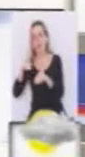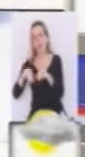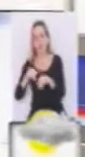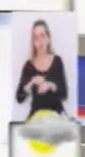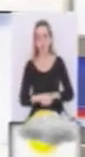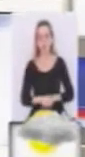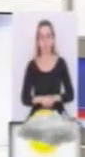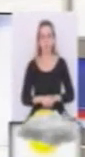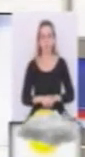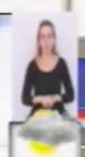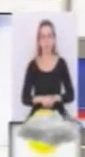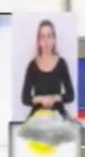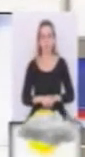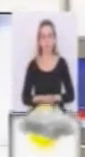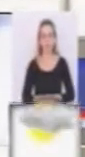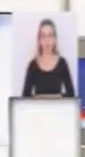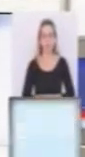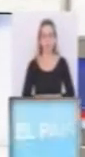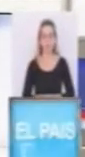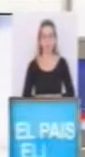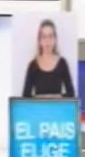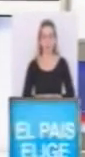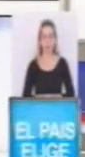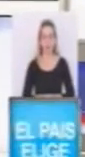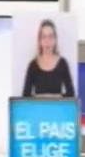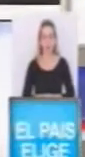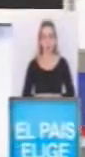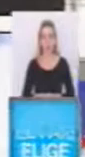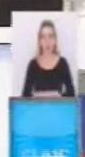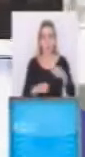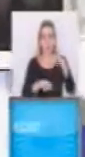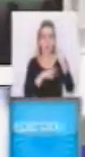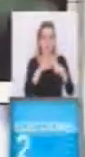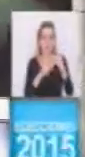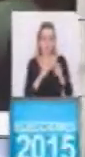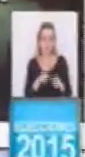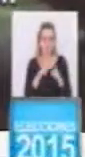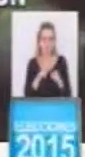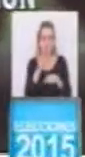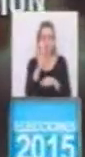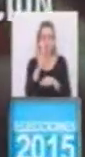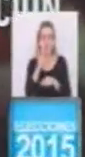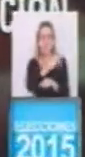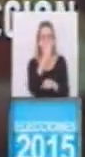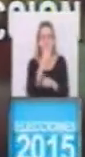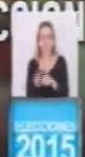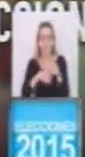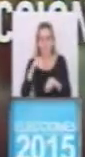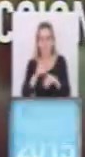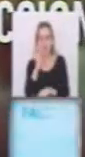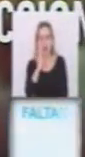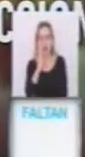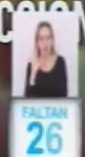y Javier, seguimos con el tema del balotaje, si les parece, porque acá tenemos que definir para dónde juega este hombre, ¿no? Yo lo